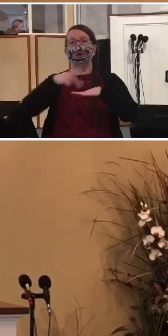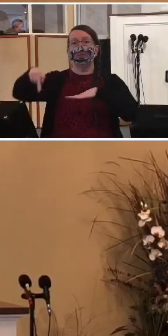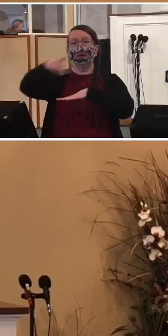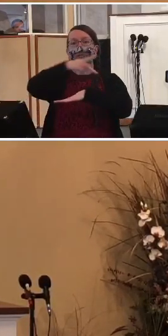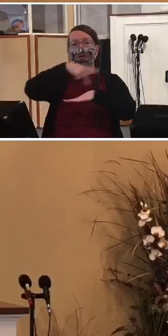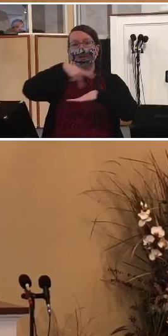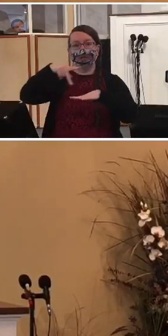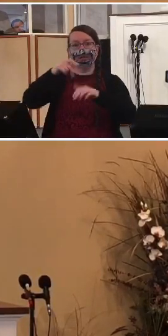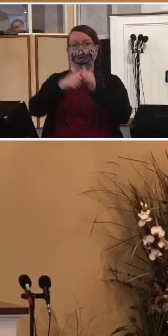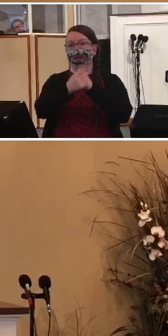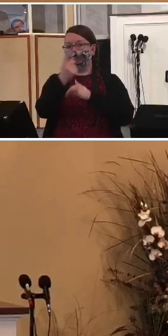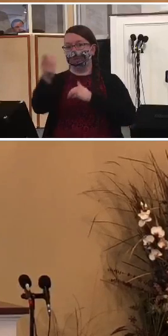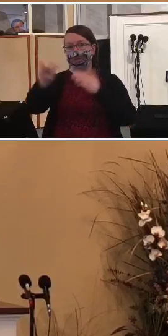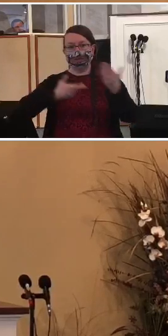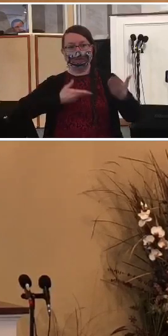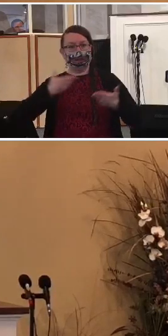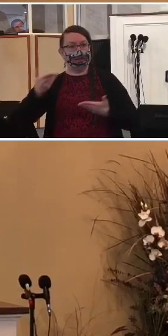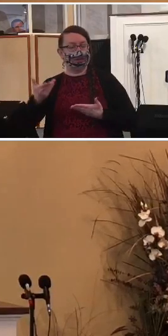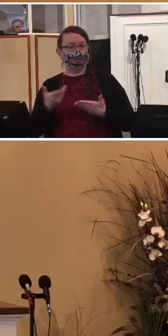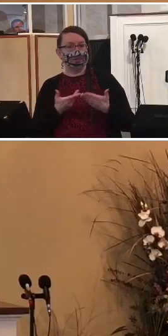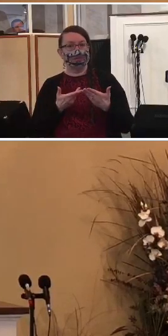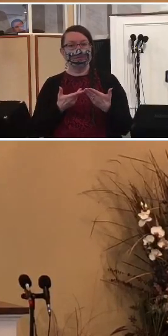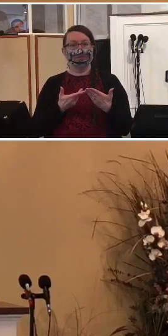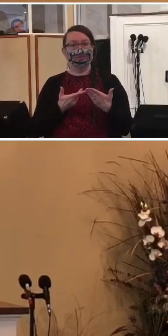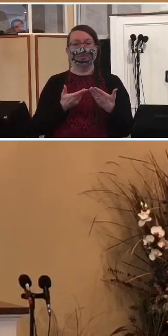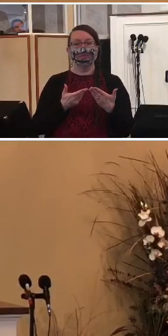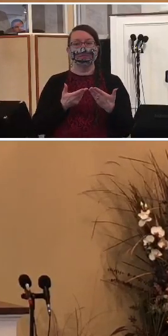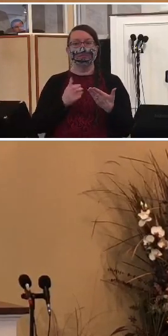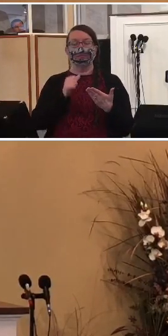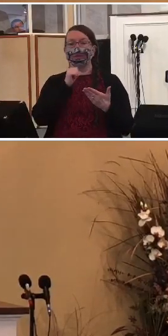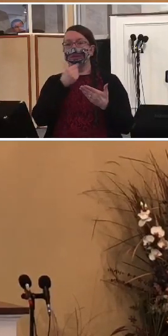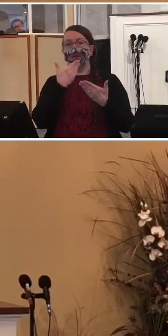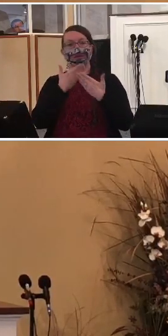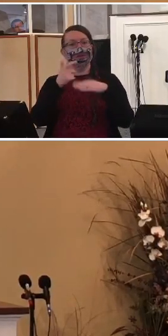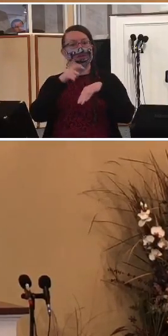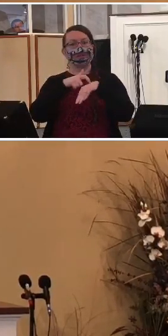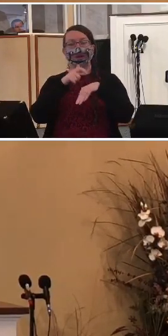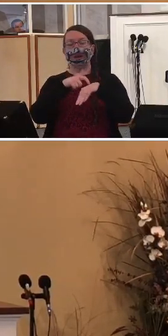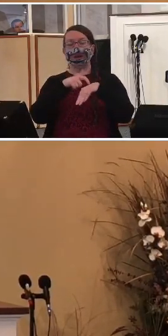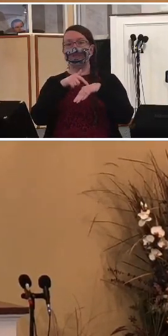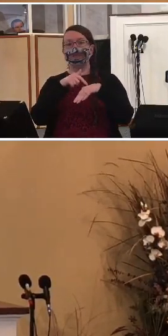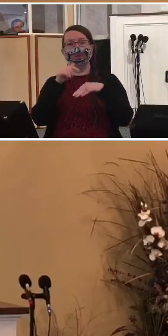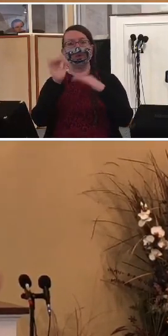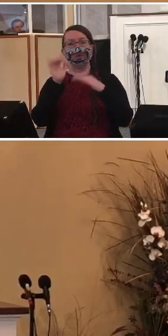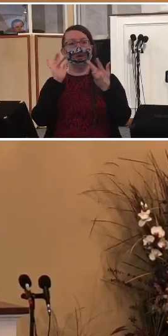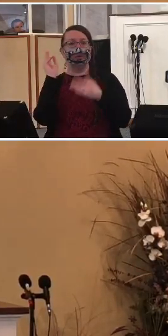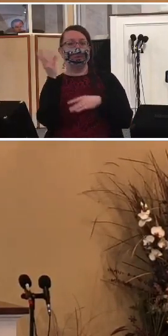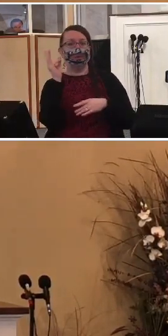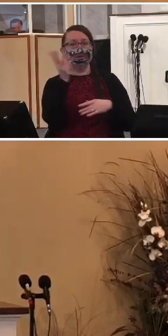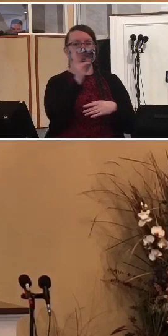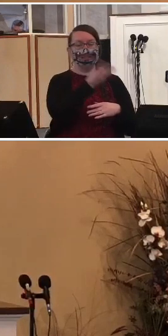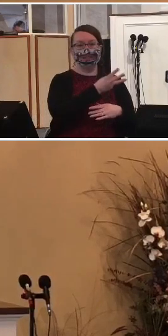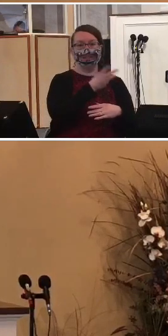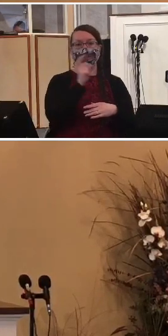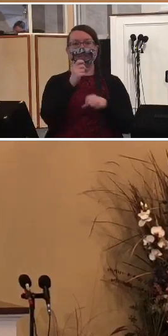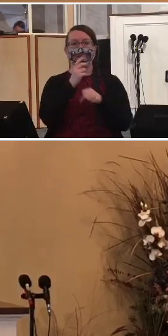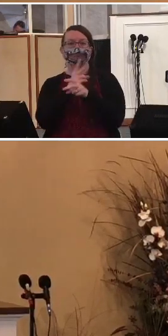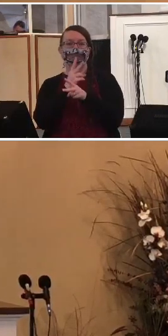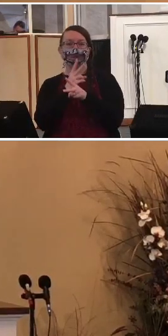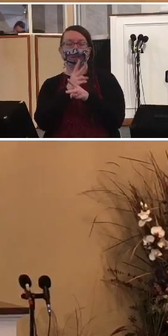invitado. No es un tiempo ahora mismo para traer personas de afuera porque no estamos listos